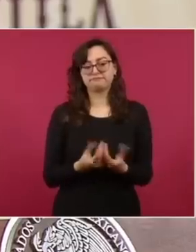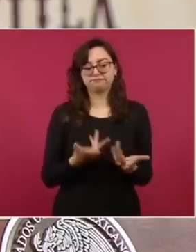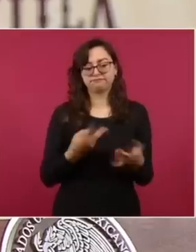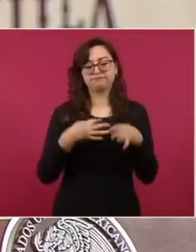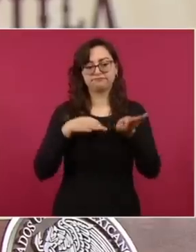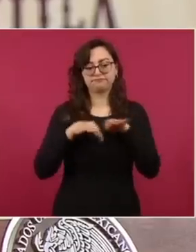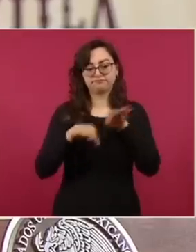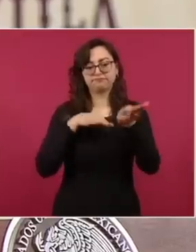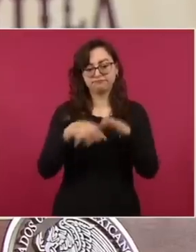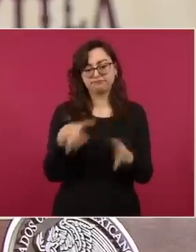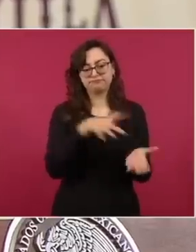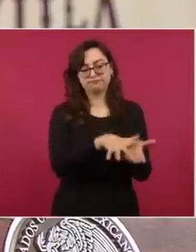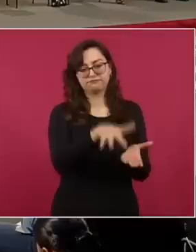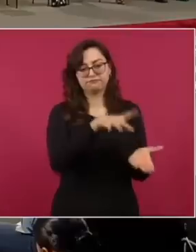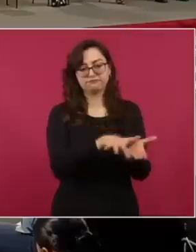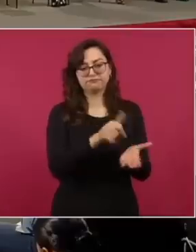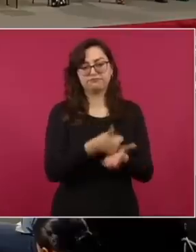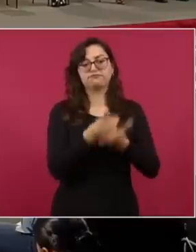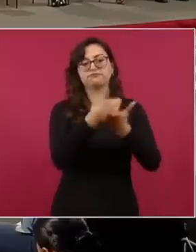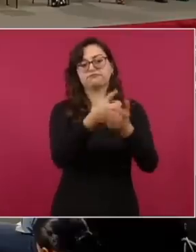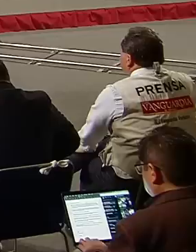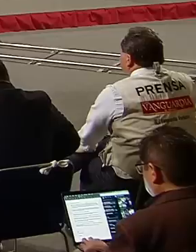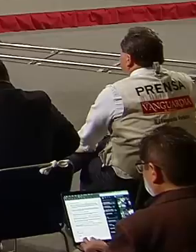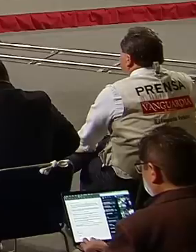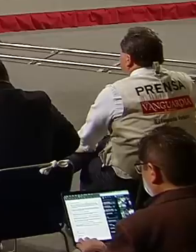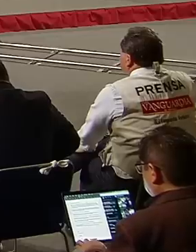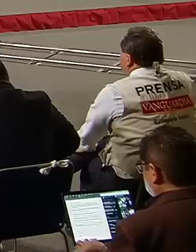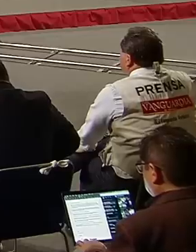trabajo la fuerza. Por favor, el video.